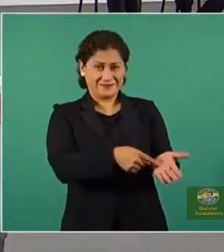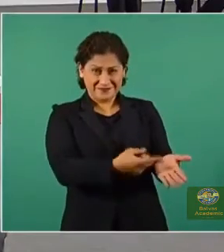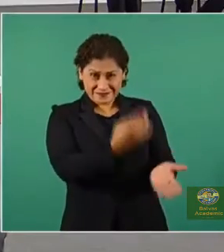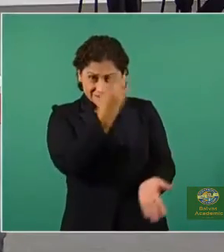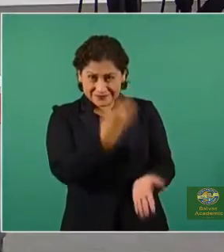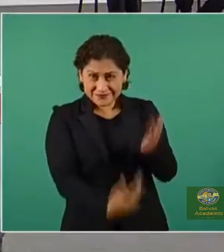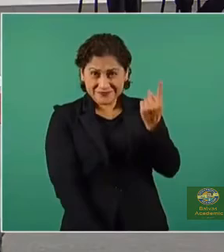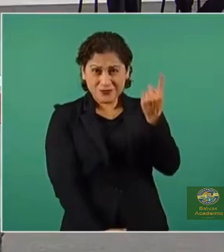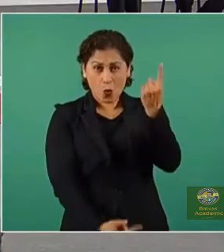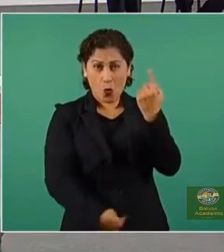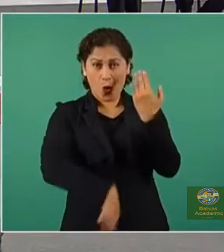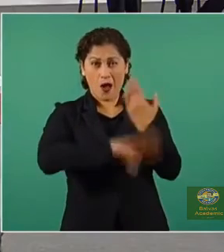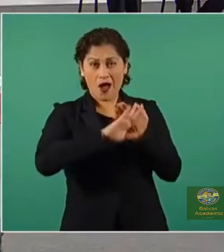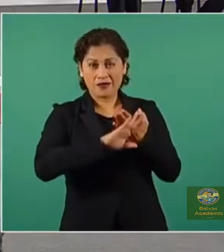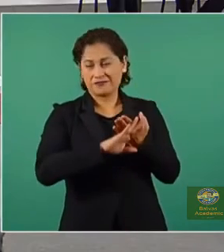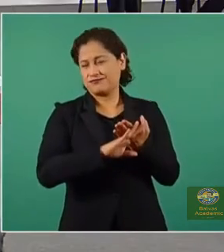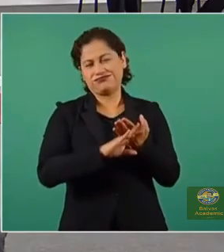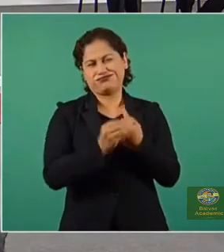carta.